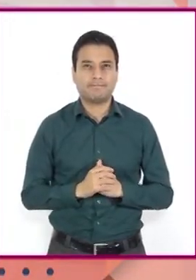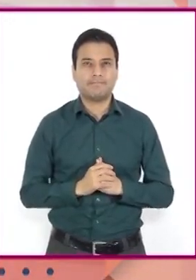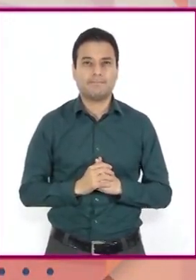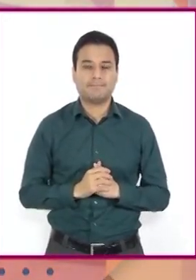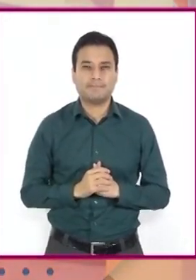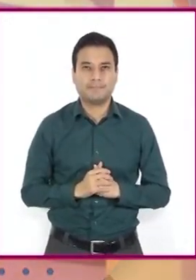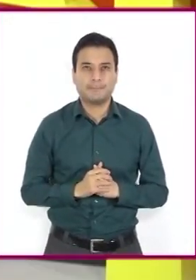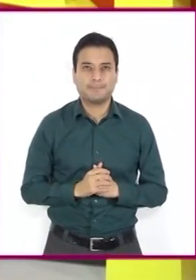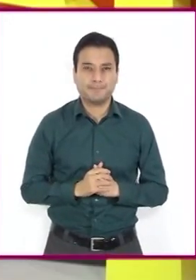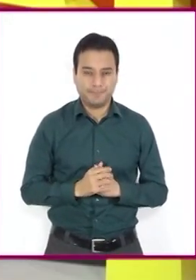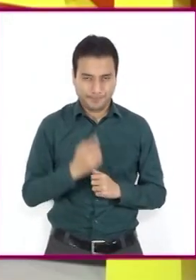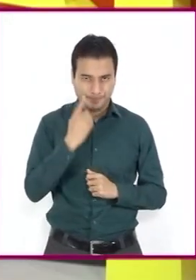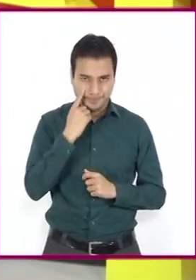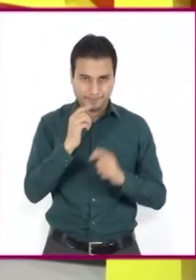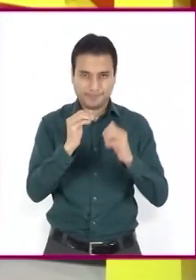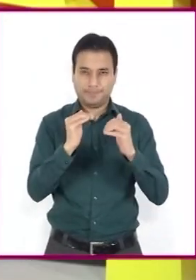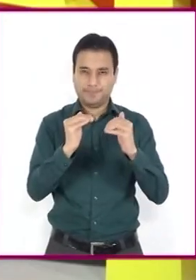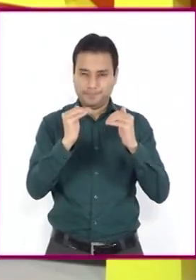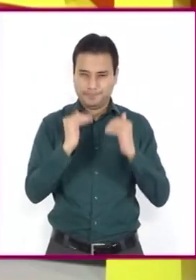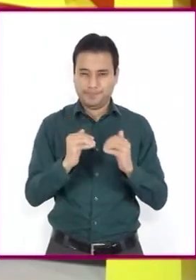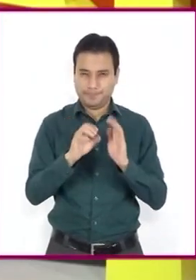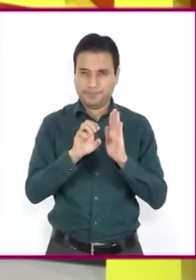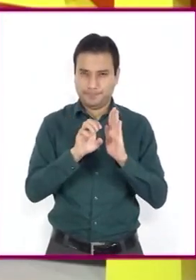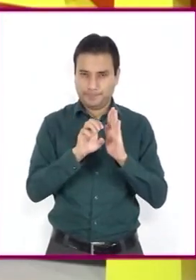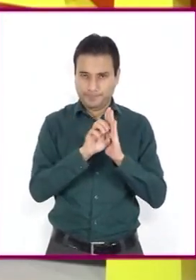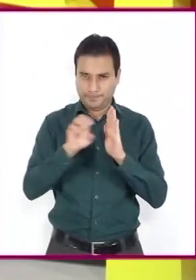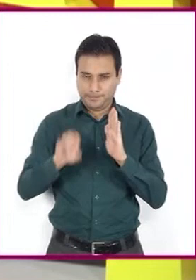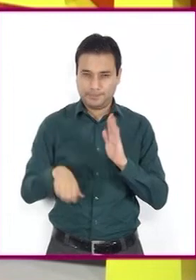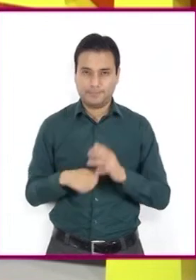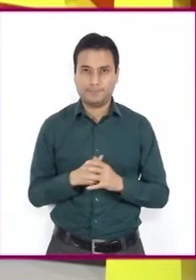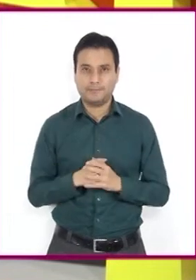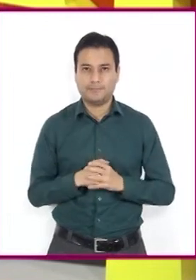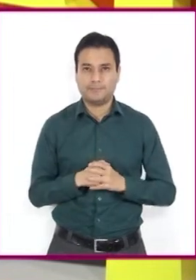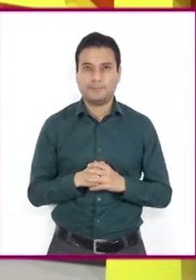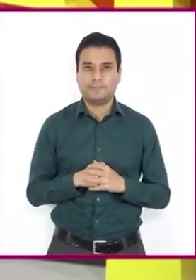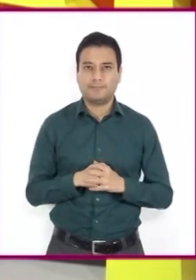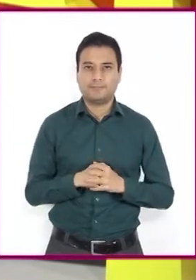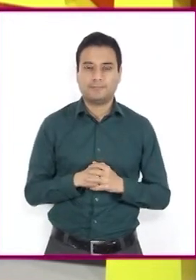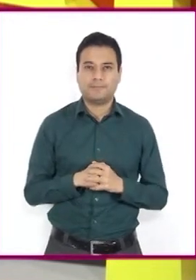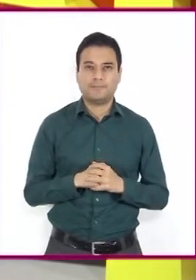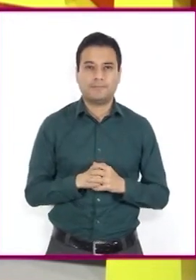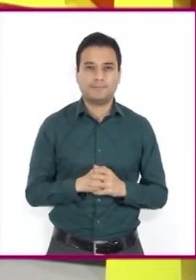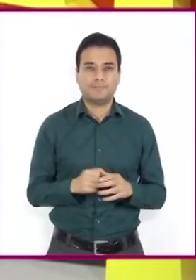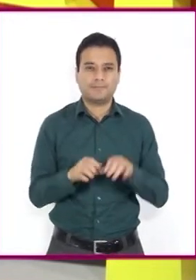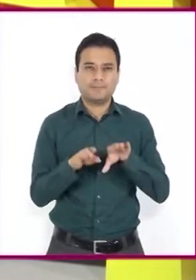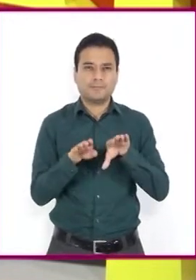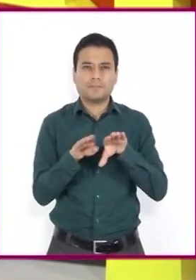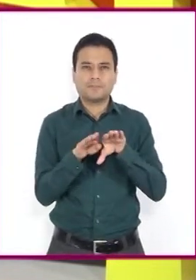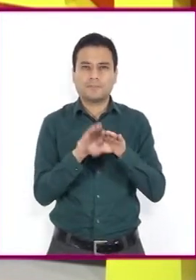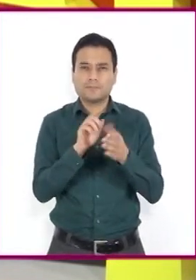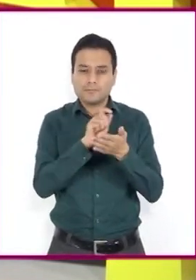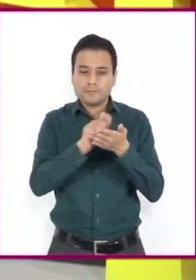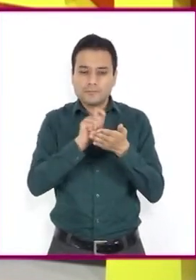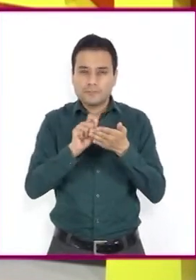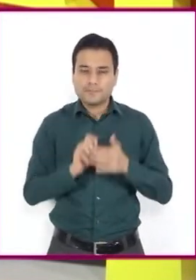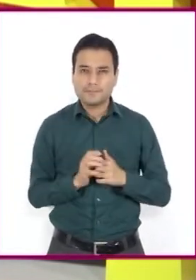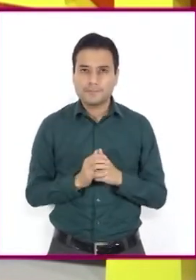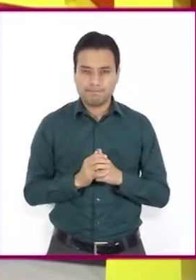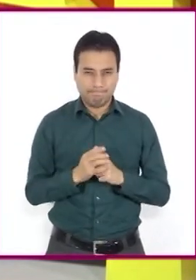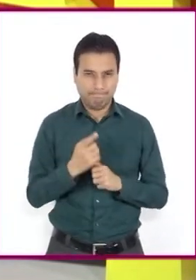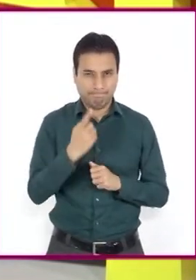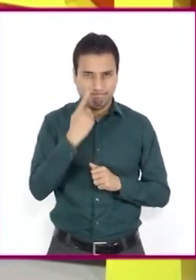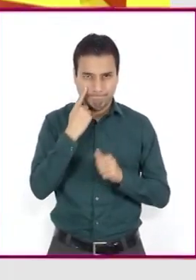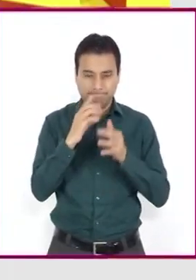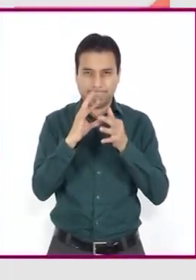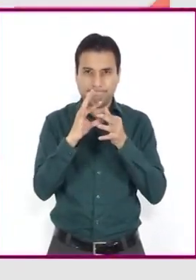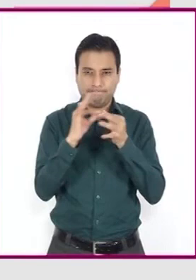Ahora, veamos esto en un ejemplo práctico de una regla, la forma en que se redacta para entender lo que indicamos sobre el modo